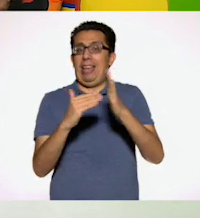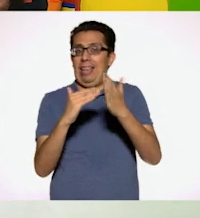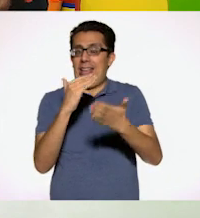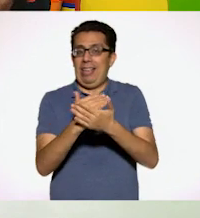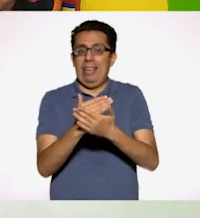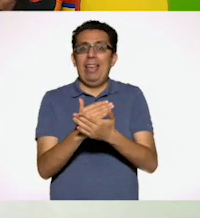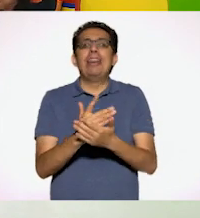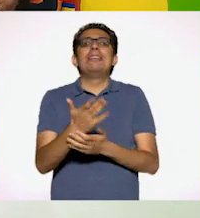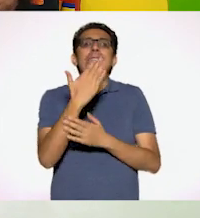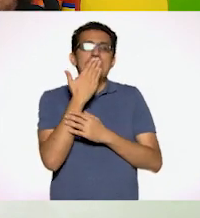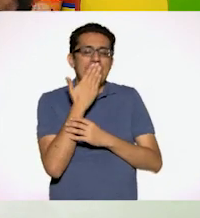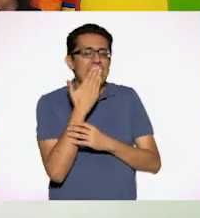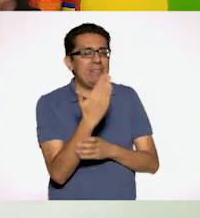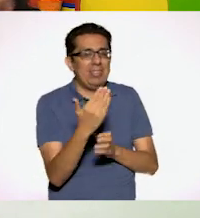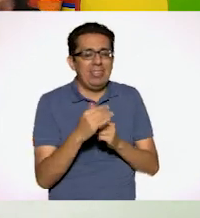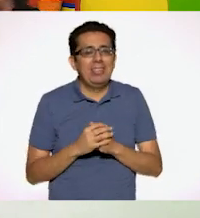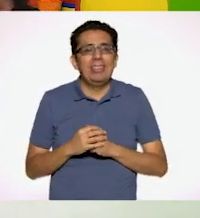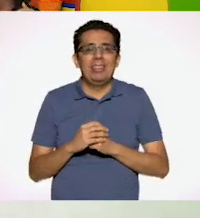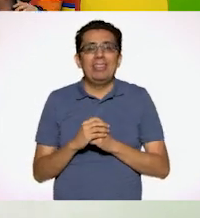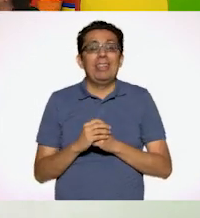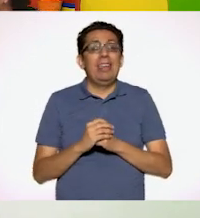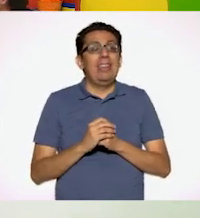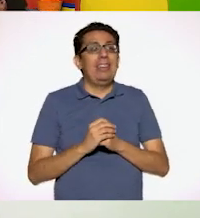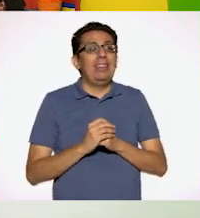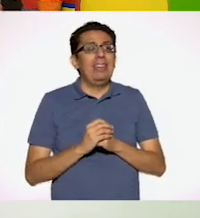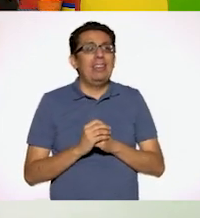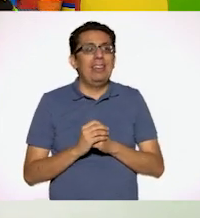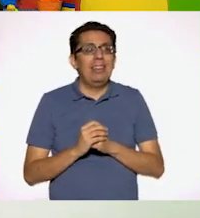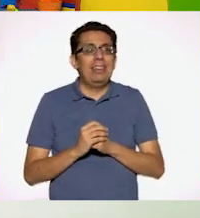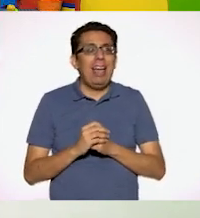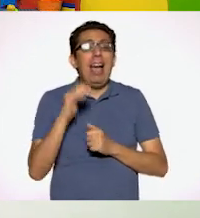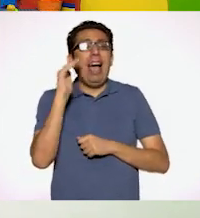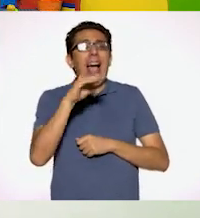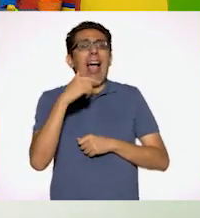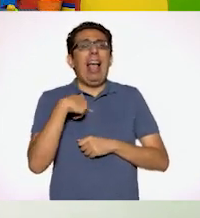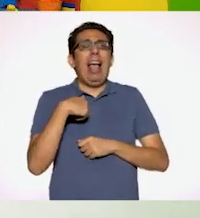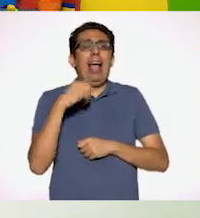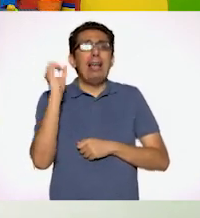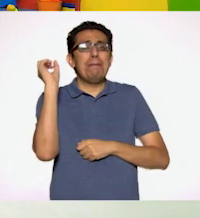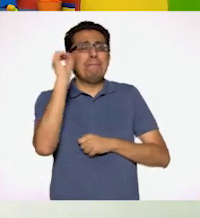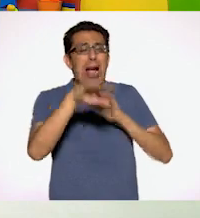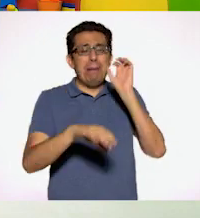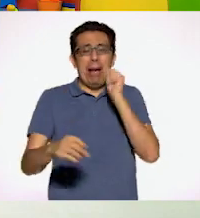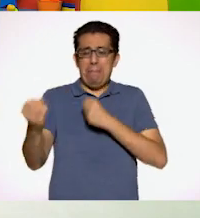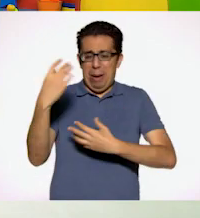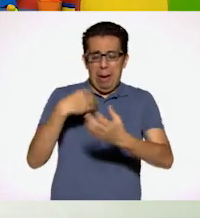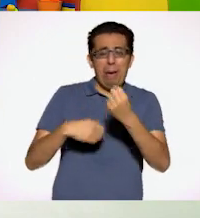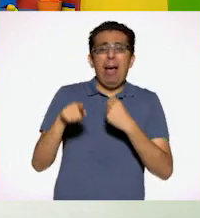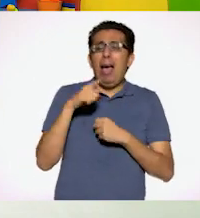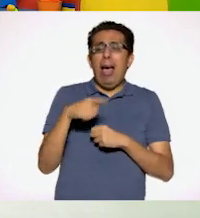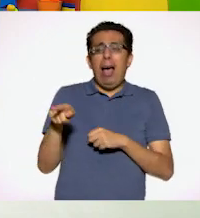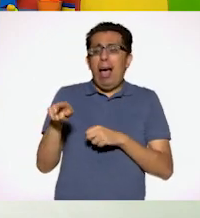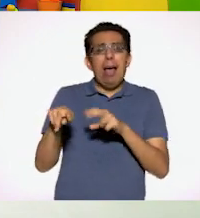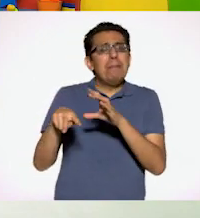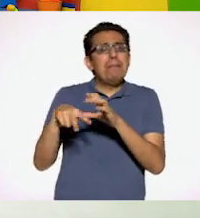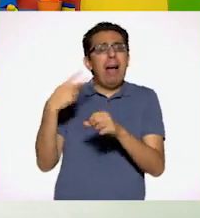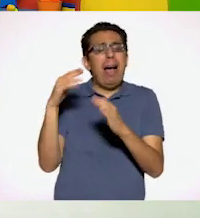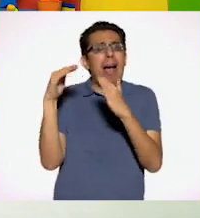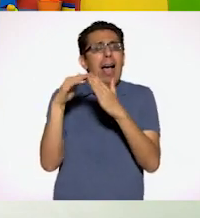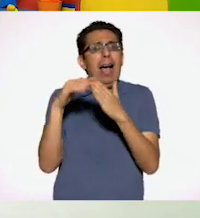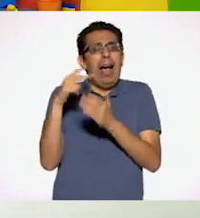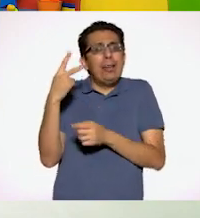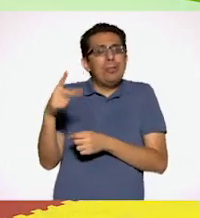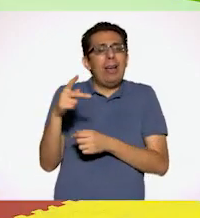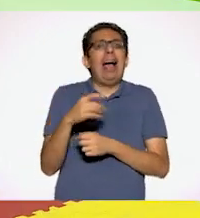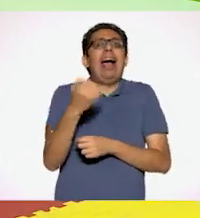¡Muy bien! ¡Oye! ¡Oh, mi casa quedó invadida! ¡Y tú no tienes nada! ¡Bien! ¡Esa es la